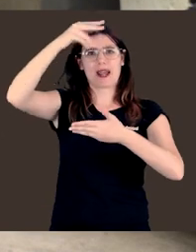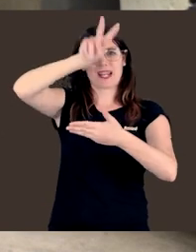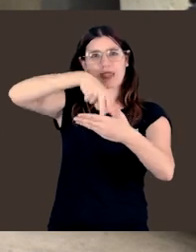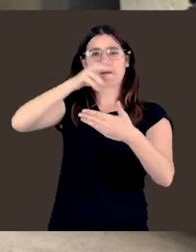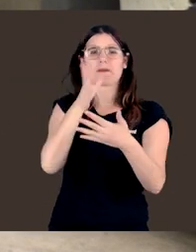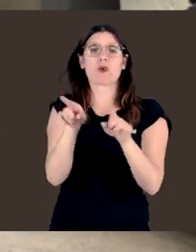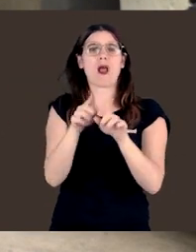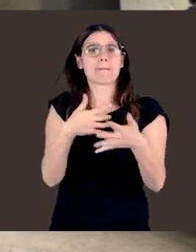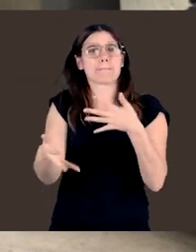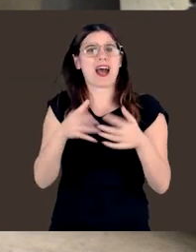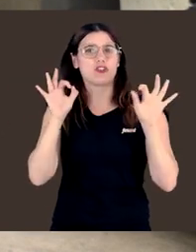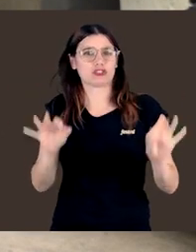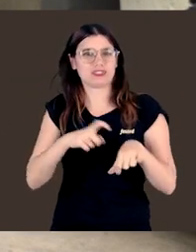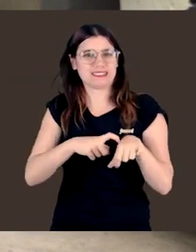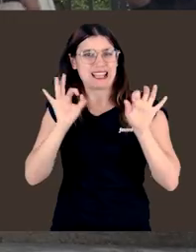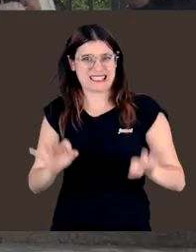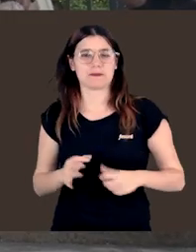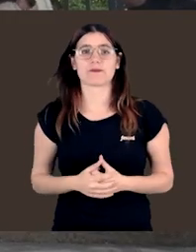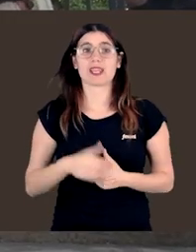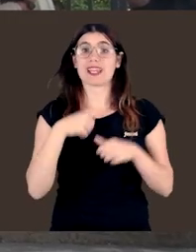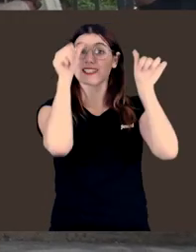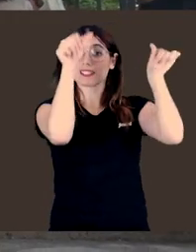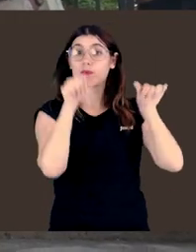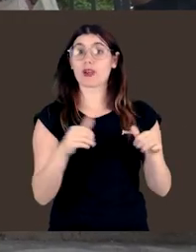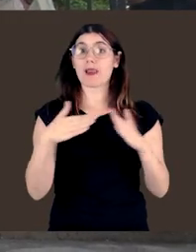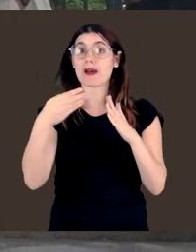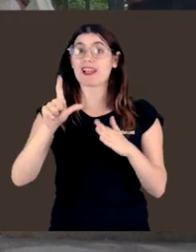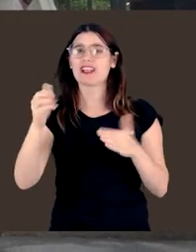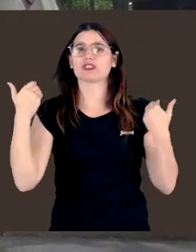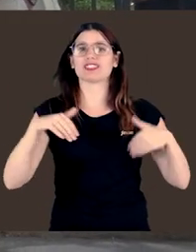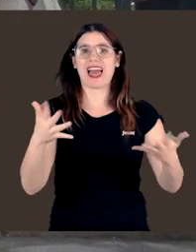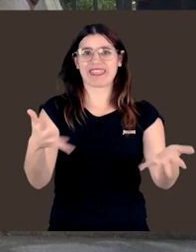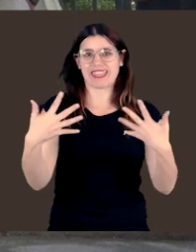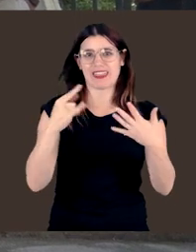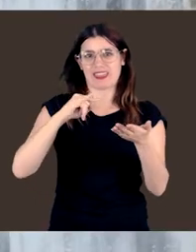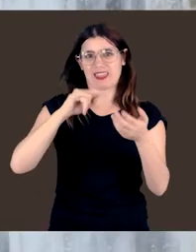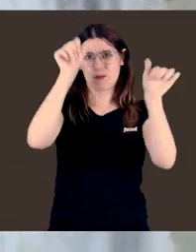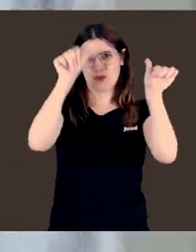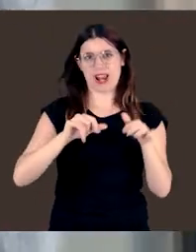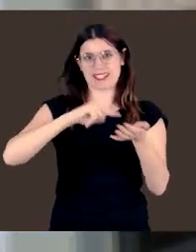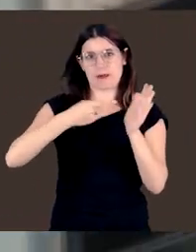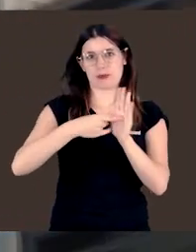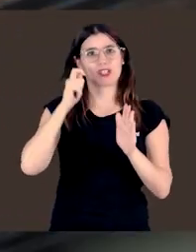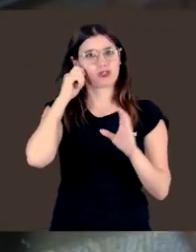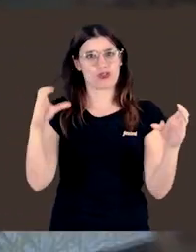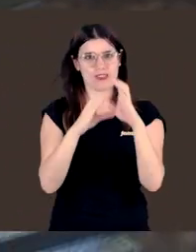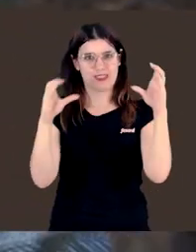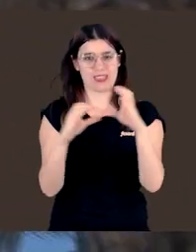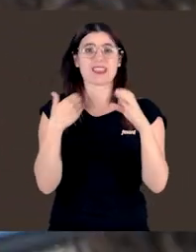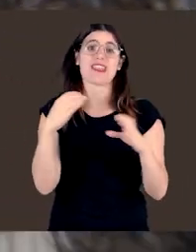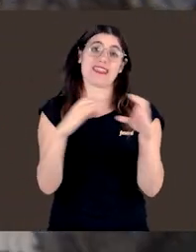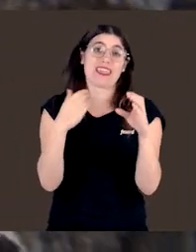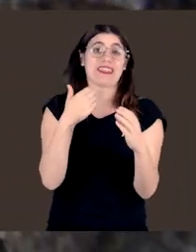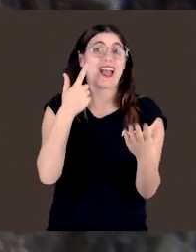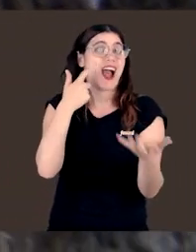pared, es un trazo muy manual, muy personal. Con este mural dedicado a María Blasco son ya diez las obras que llenan de ciencia y arte nuestras